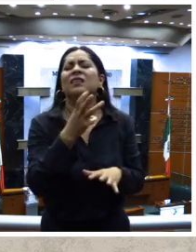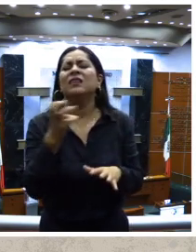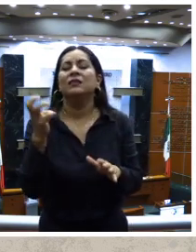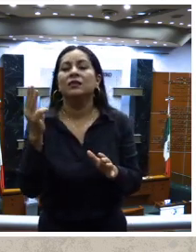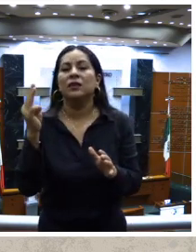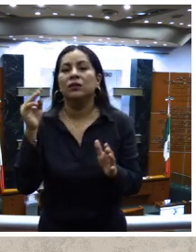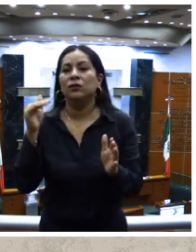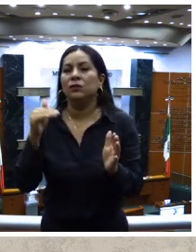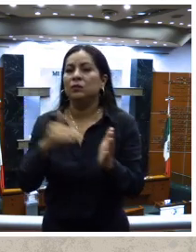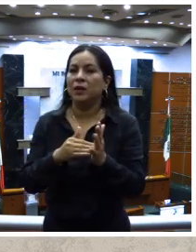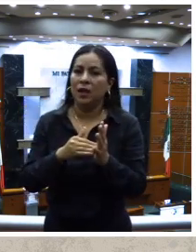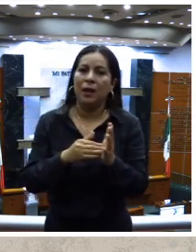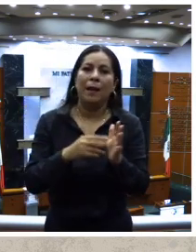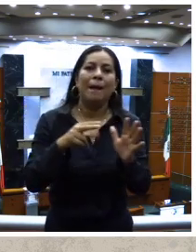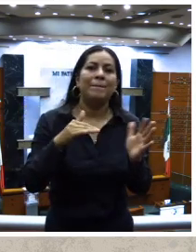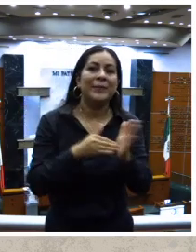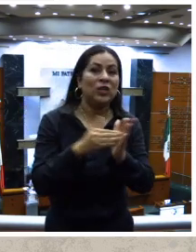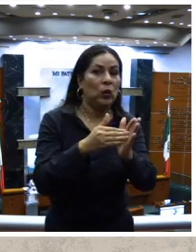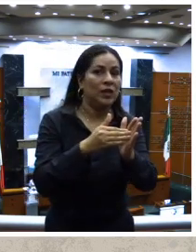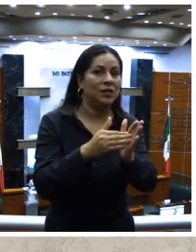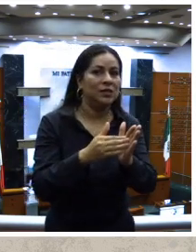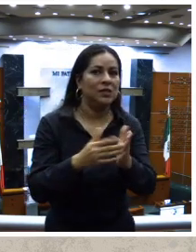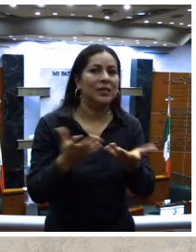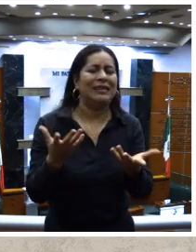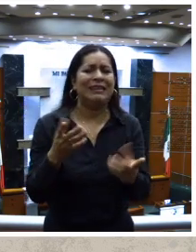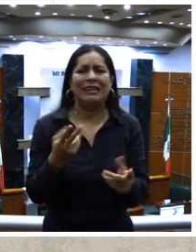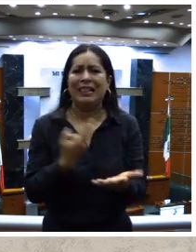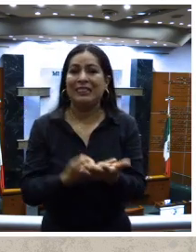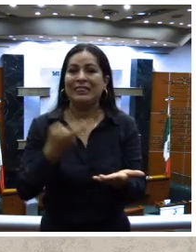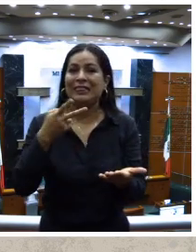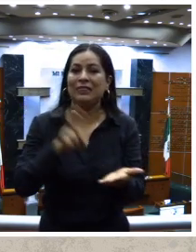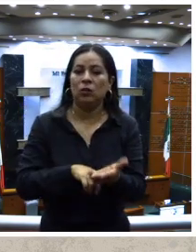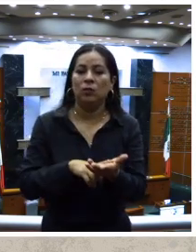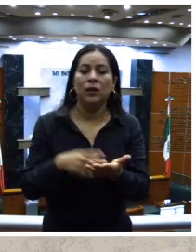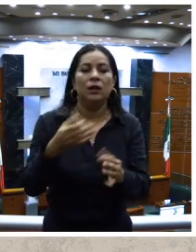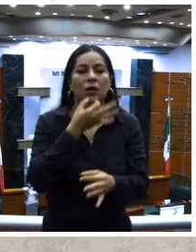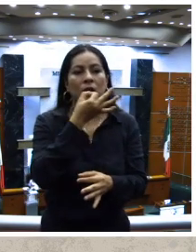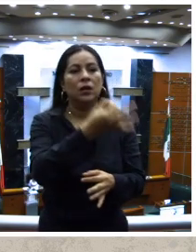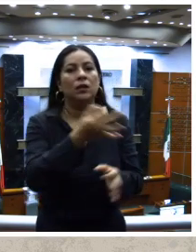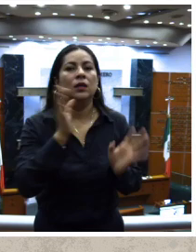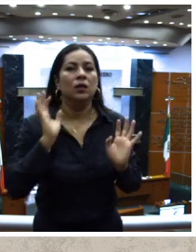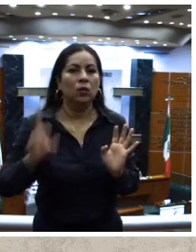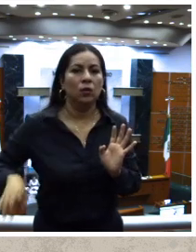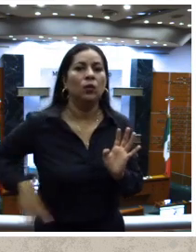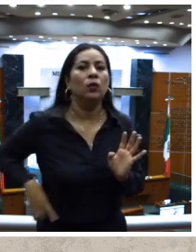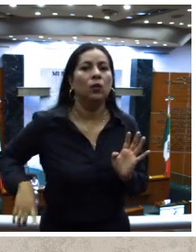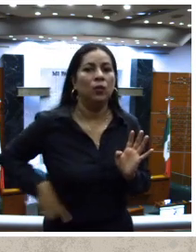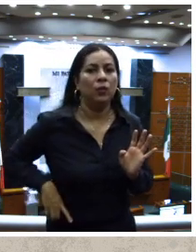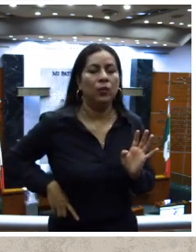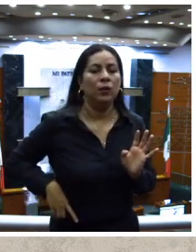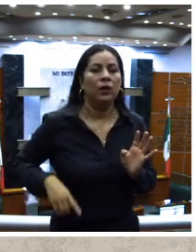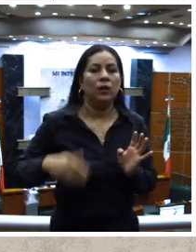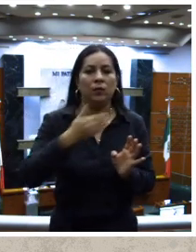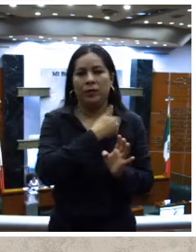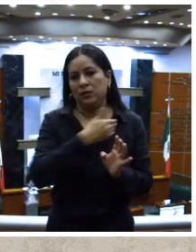mil millones de pesos. Casi llega al doble de lo anunciado por el presidente de la República en mayo de